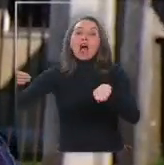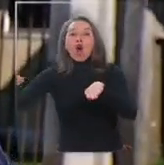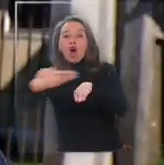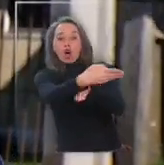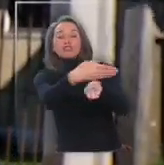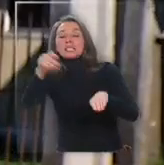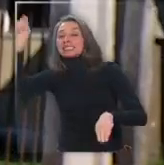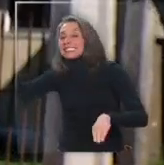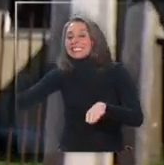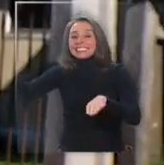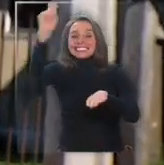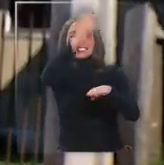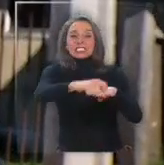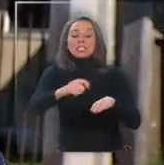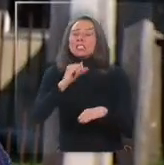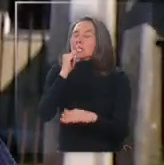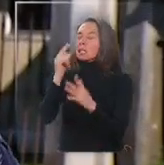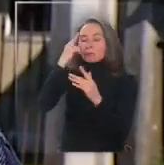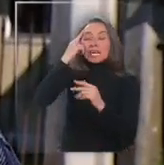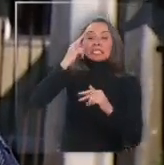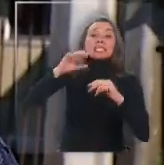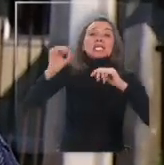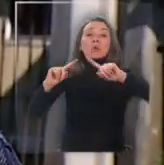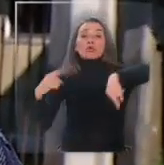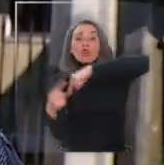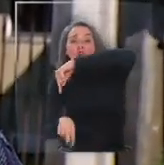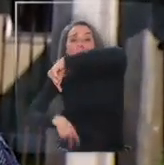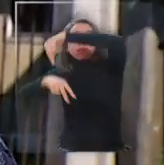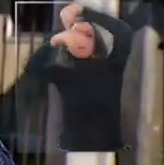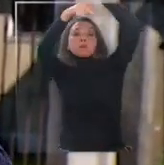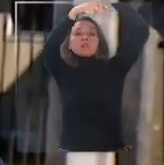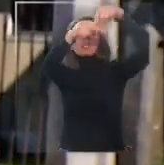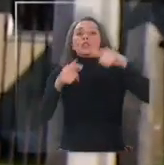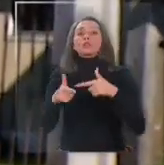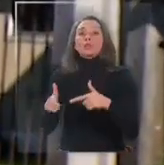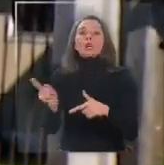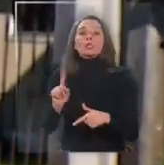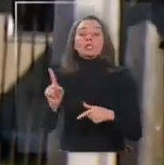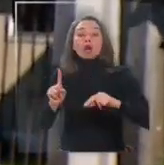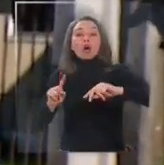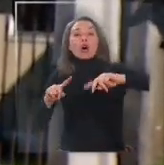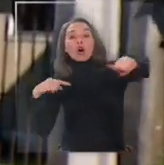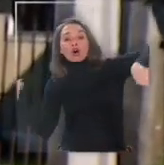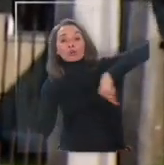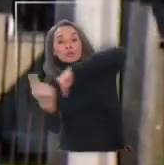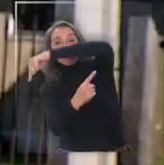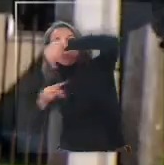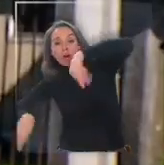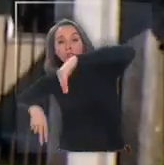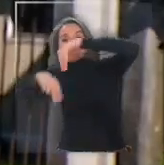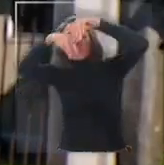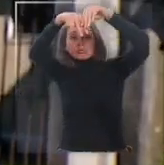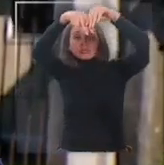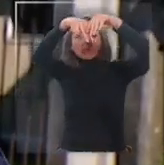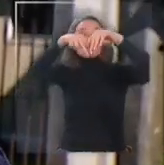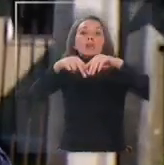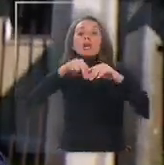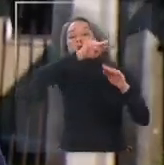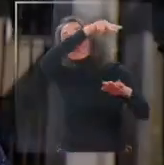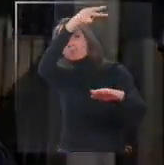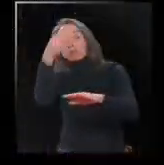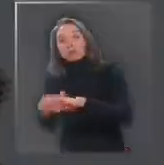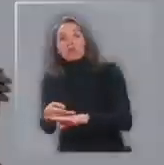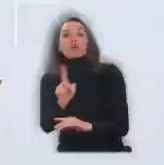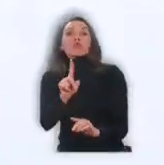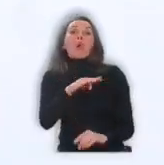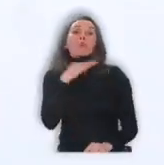Pero felizmente no era el que tomó ahí, no quedó tan grave. O sea,